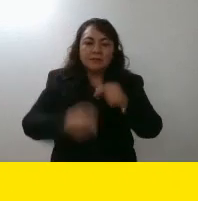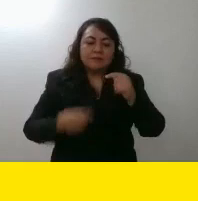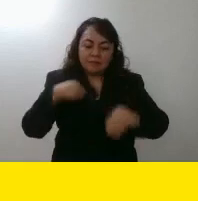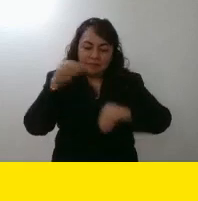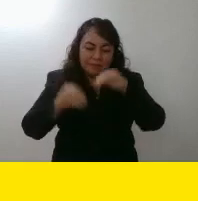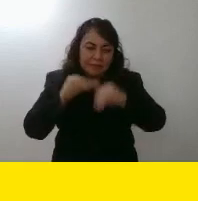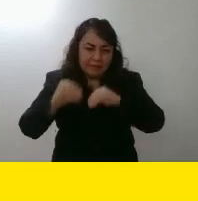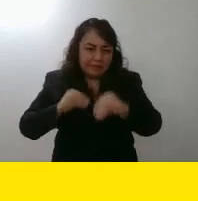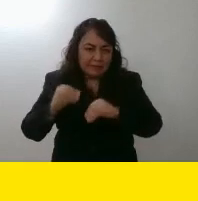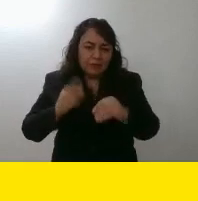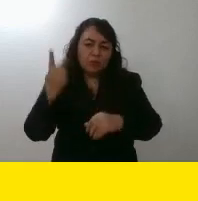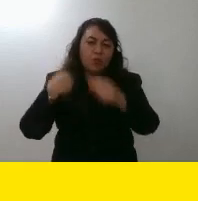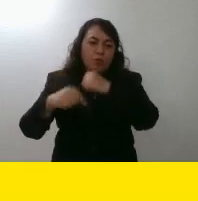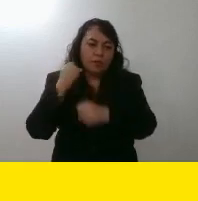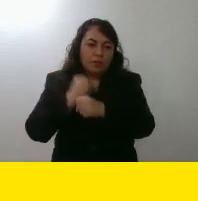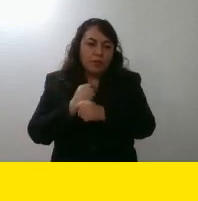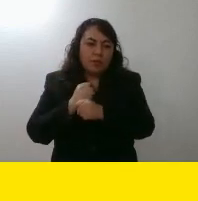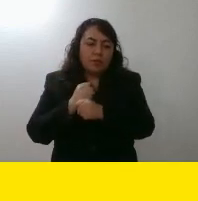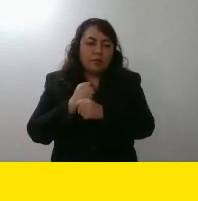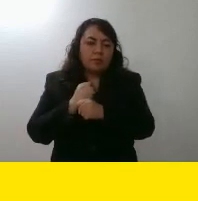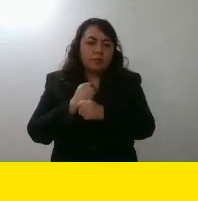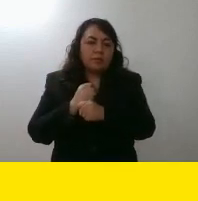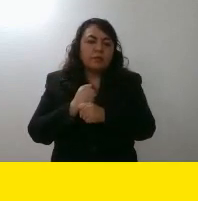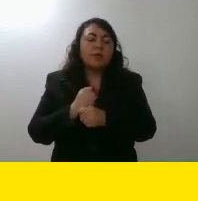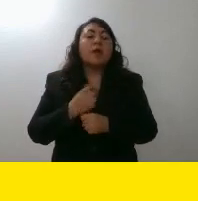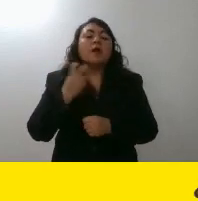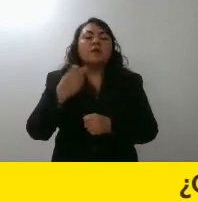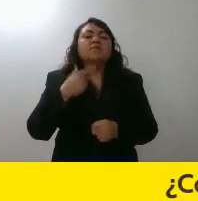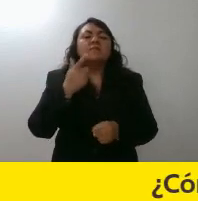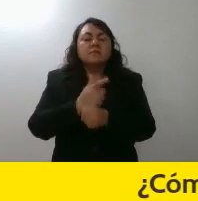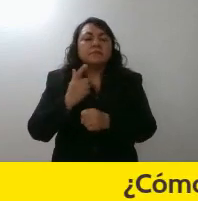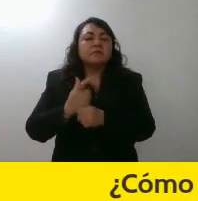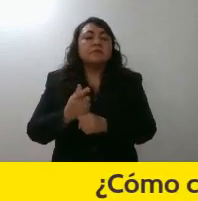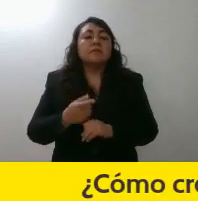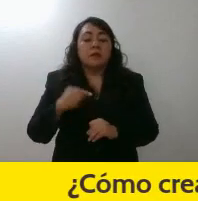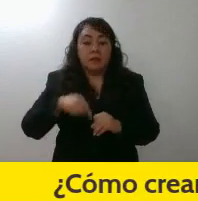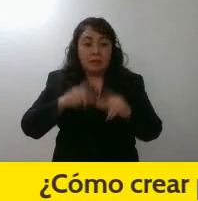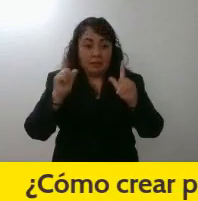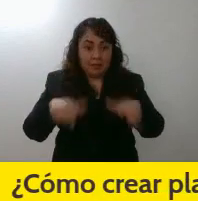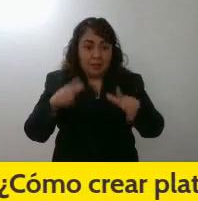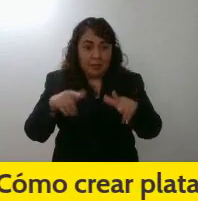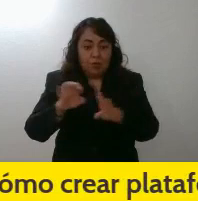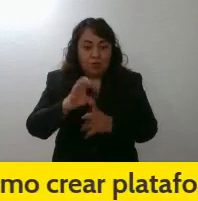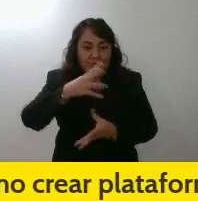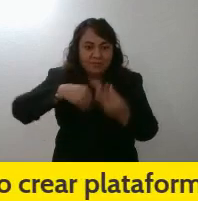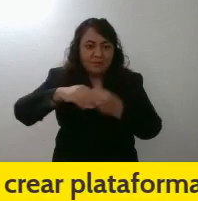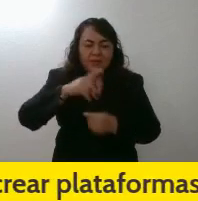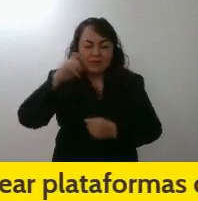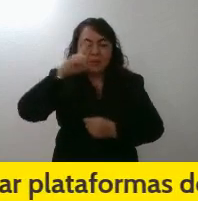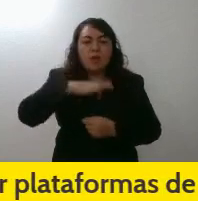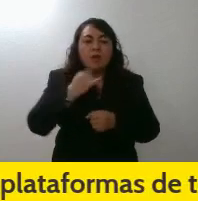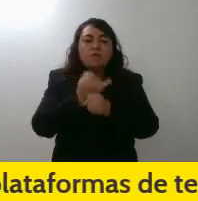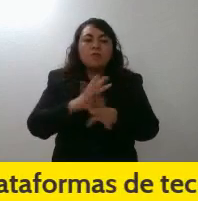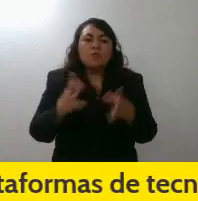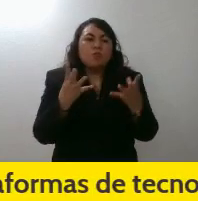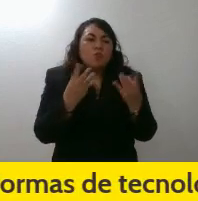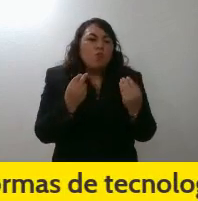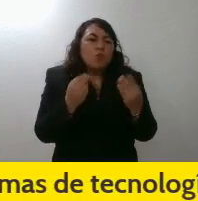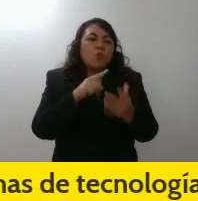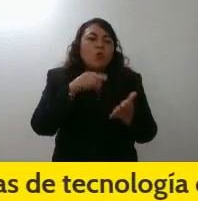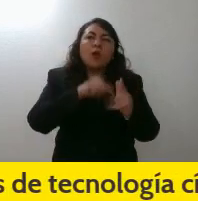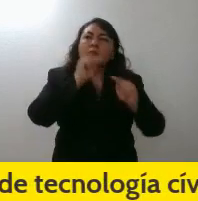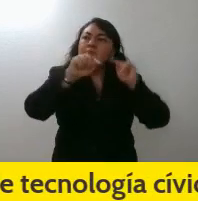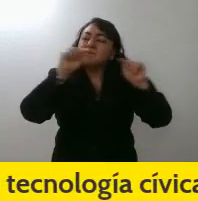que armamos el año pasado, era que era muy difícil de sostener la plataforma porque tenía mucha información de muchos